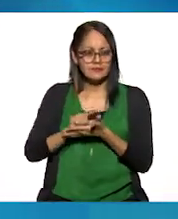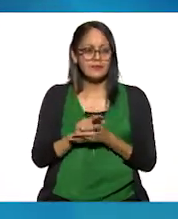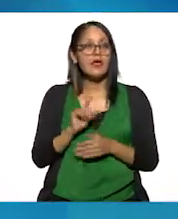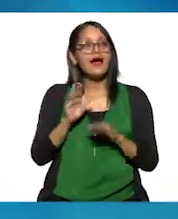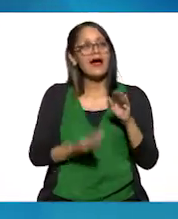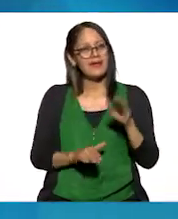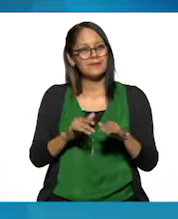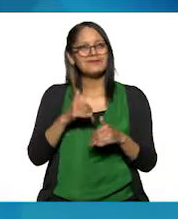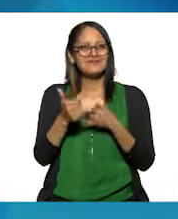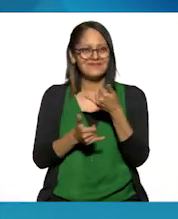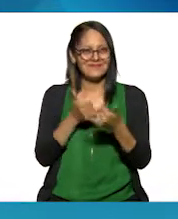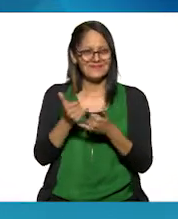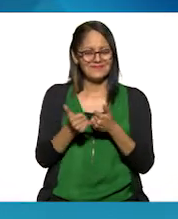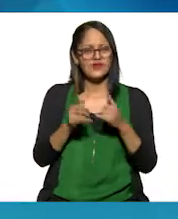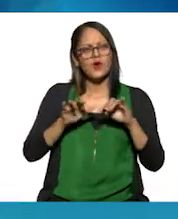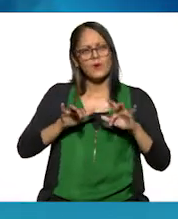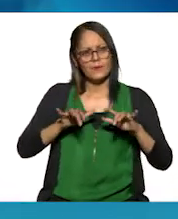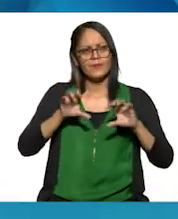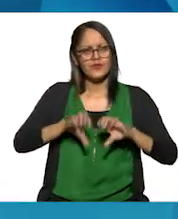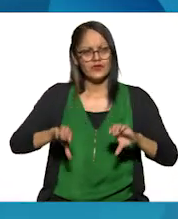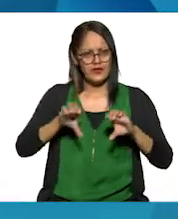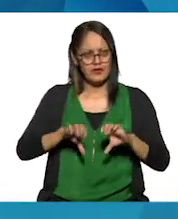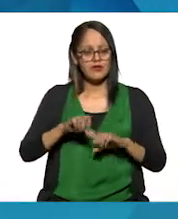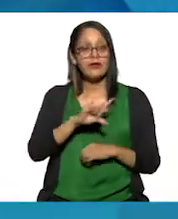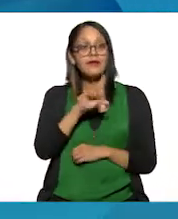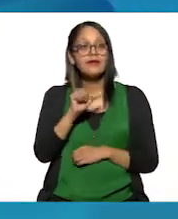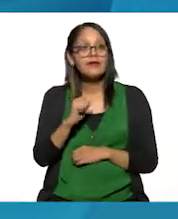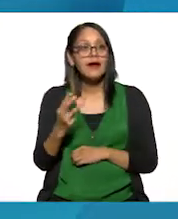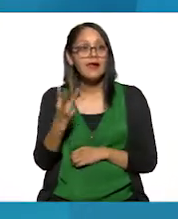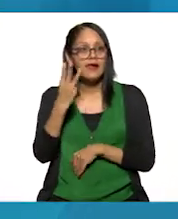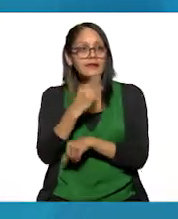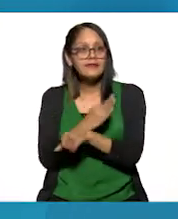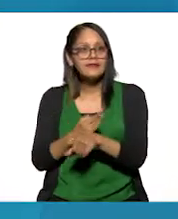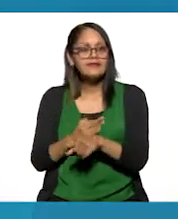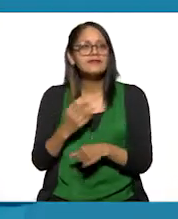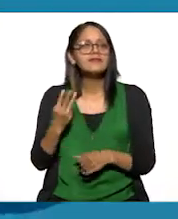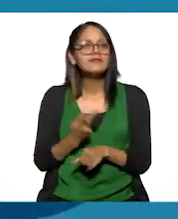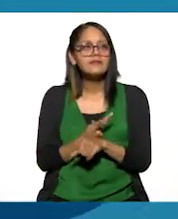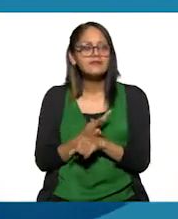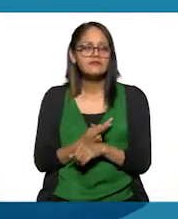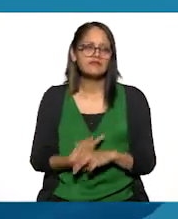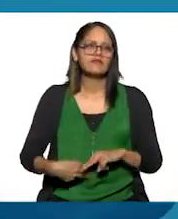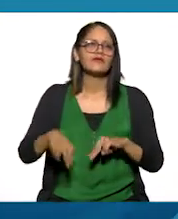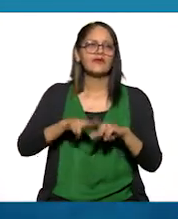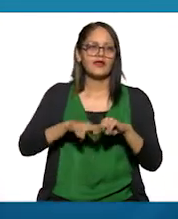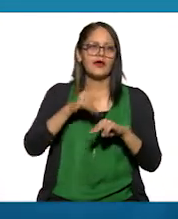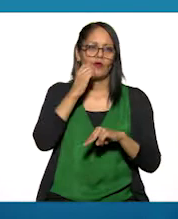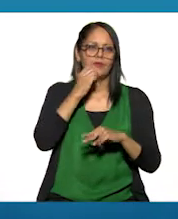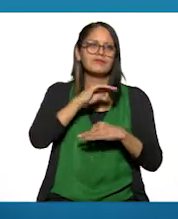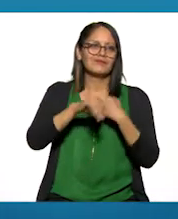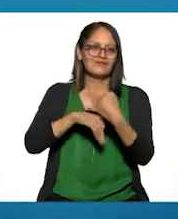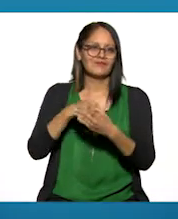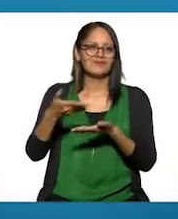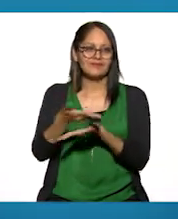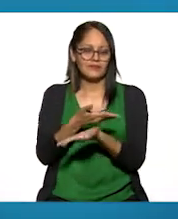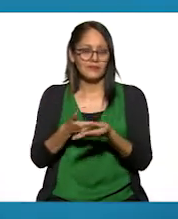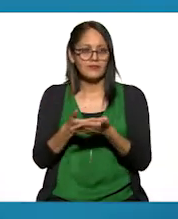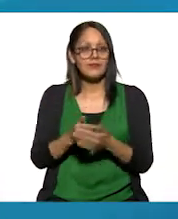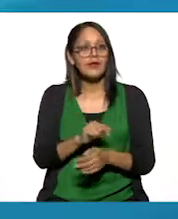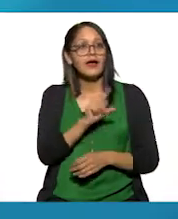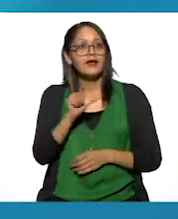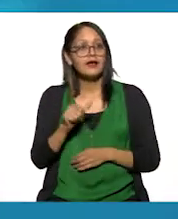nos dejan jugar un juego de computadora y así a las 3 nos sentamos a comer todos. A